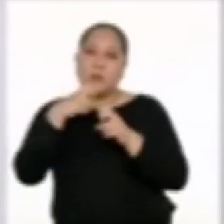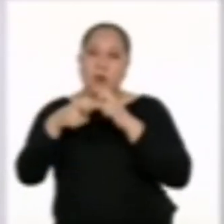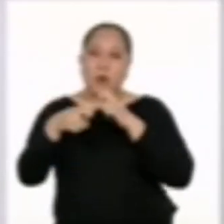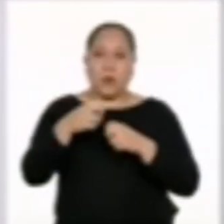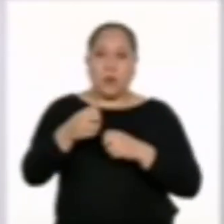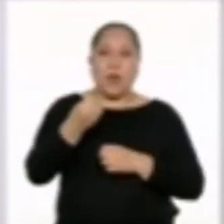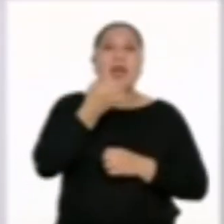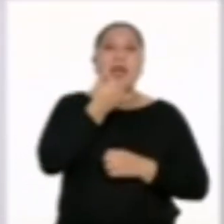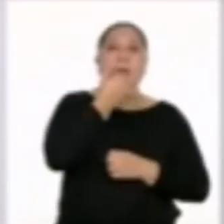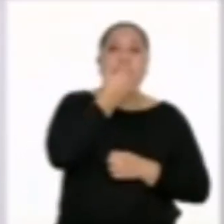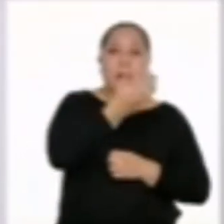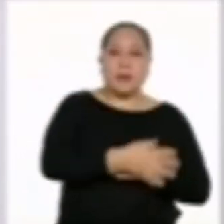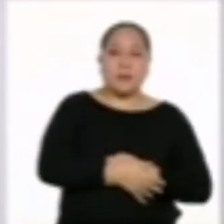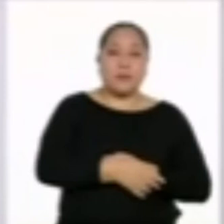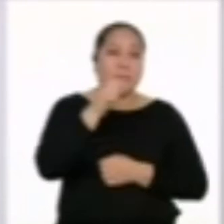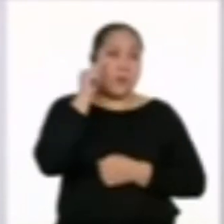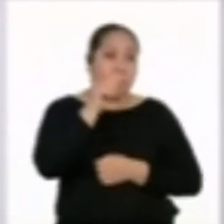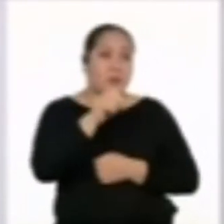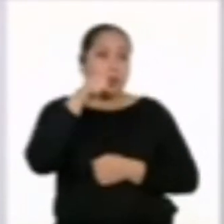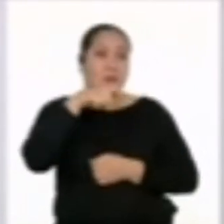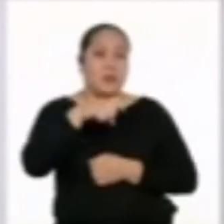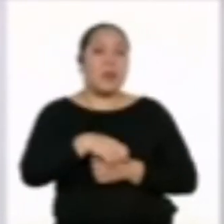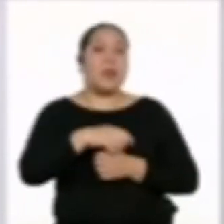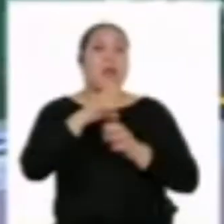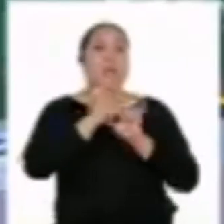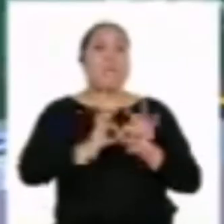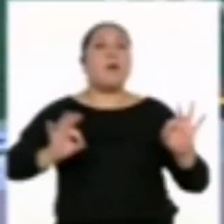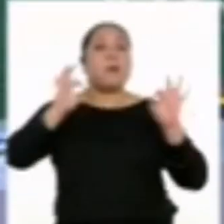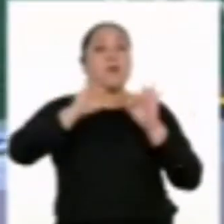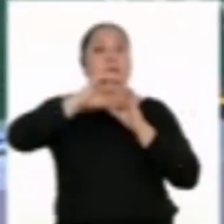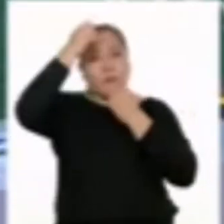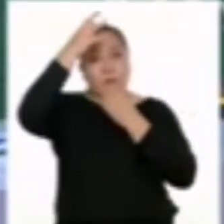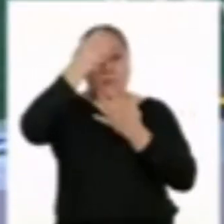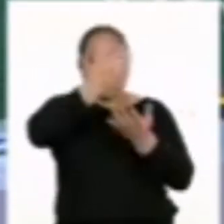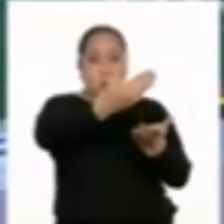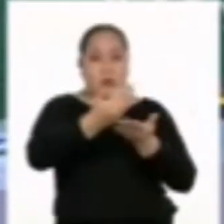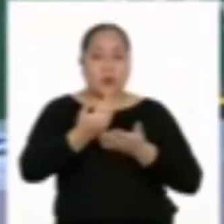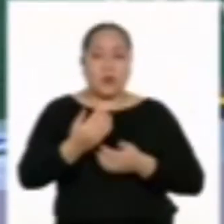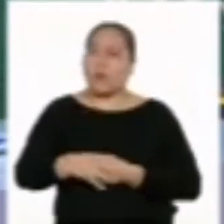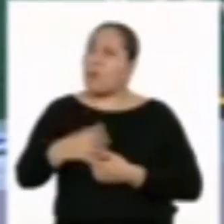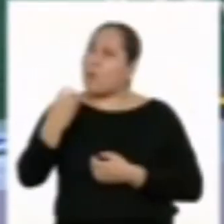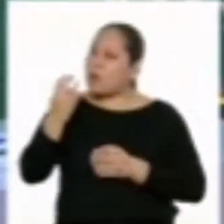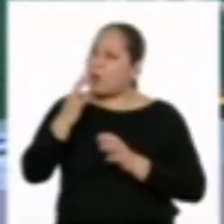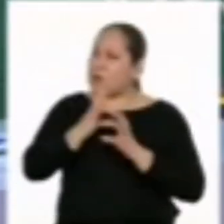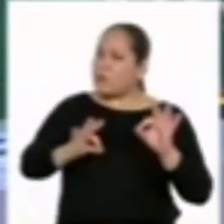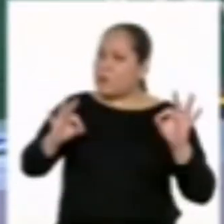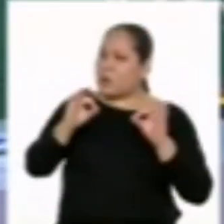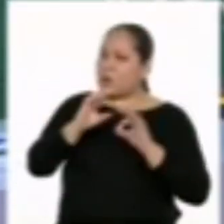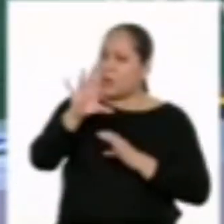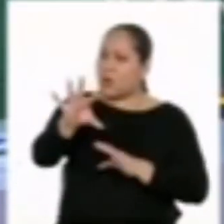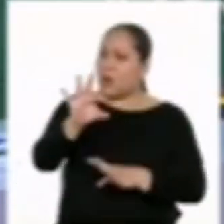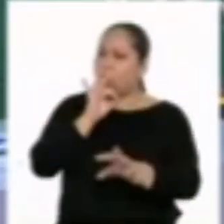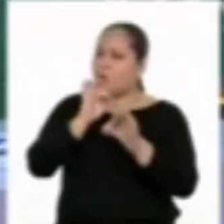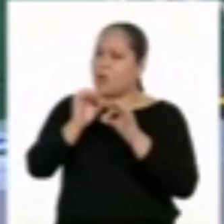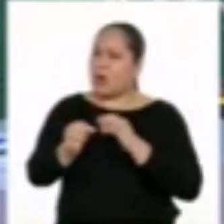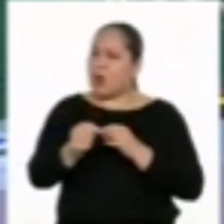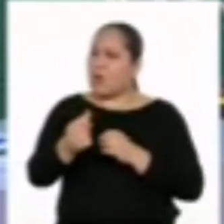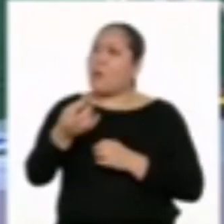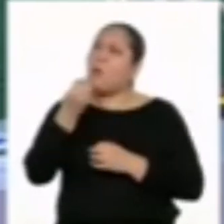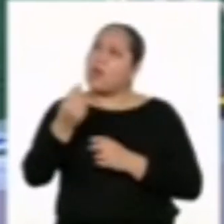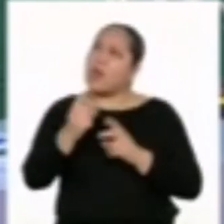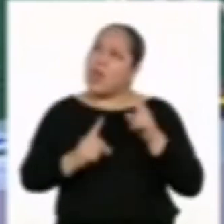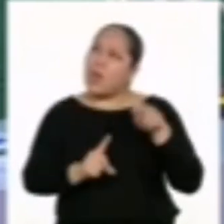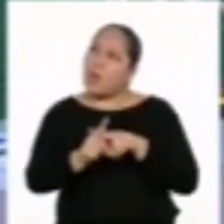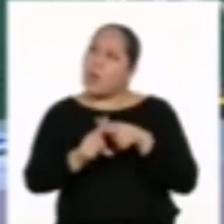a ser muy útil la información que ha compartido Pamela hoy. Profesora, ¿por qué es importante identificar las causas